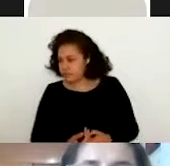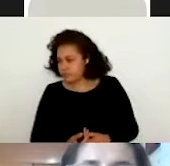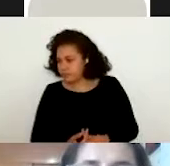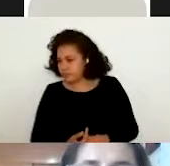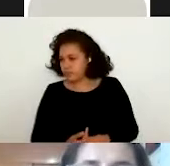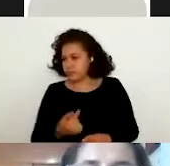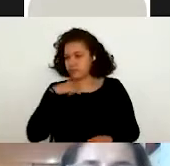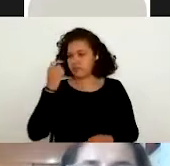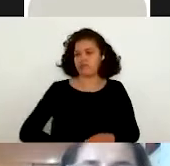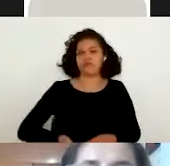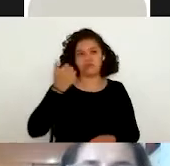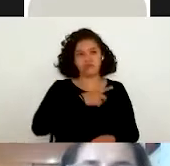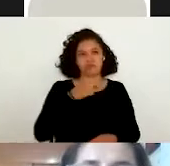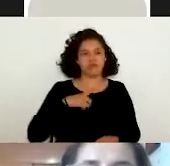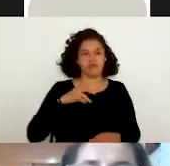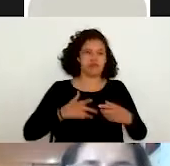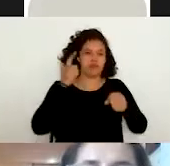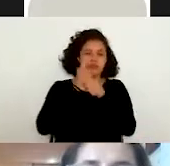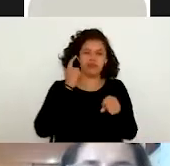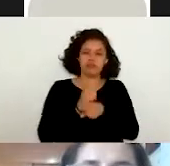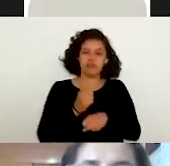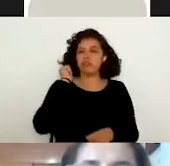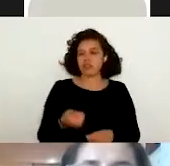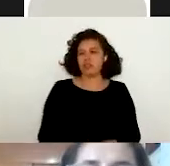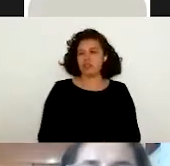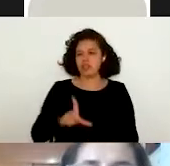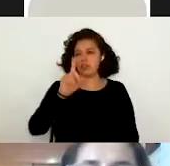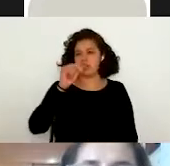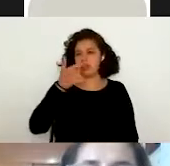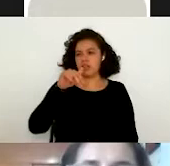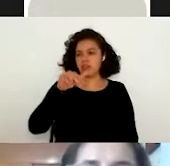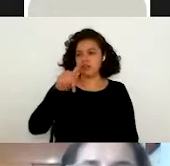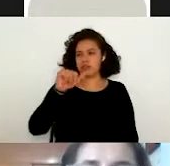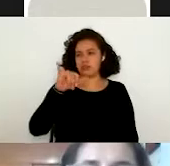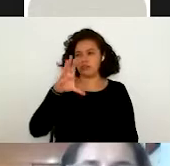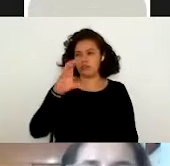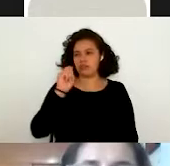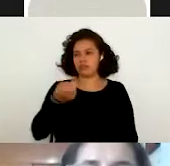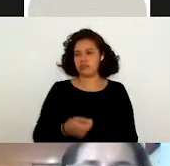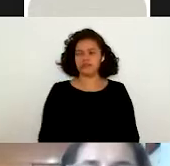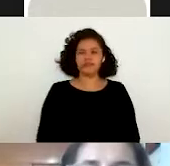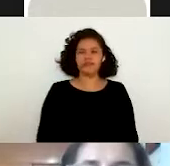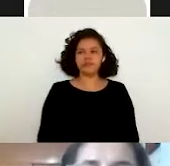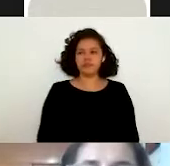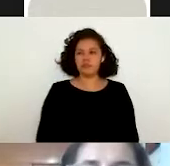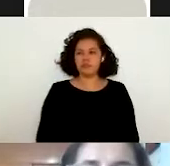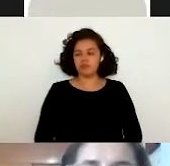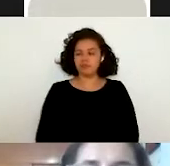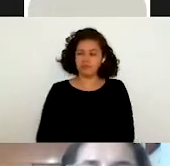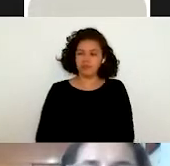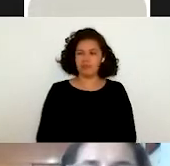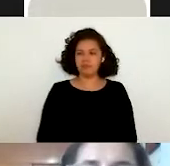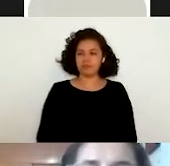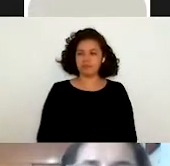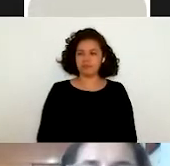un diagnóstico. ¿Qué es el diagnóstico? El diagnóstico es un estudio que nos va a